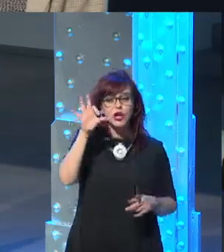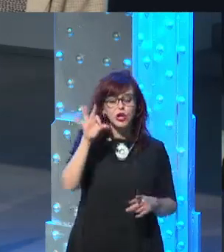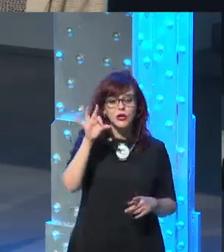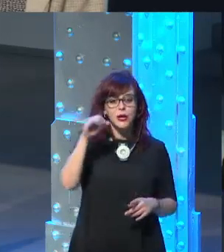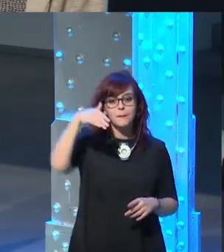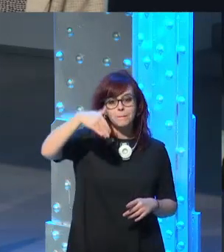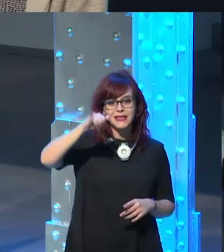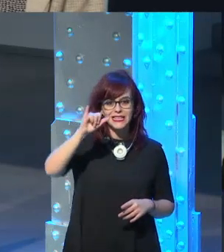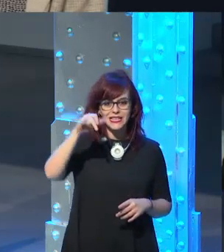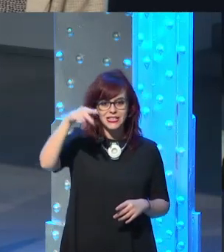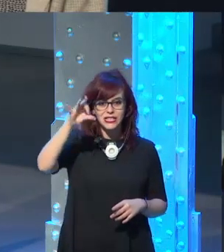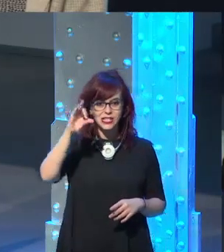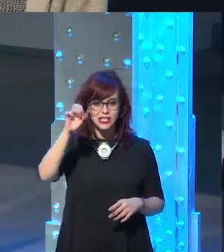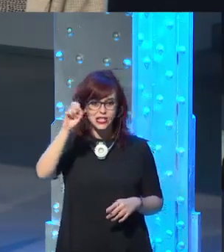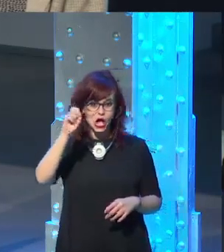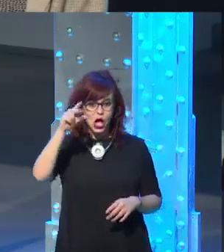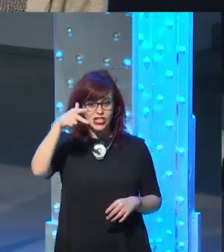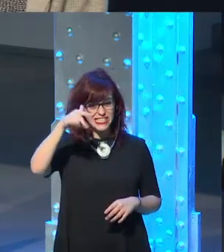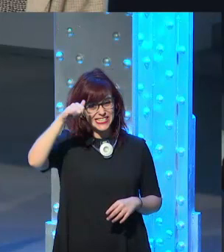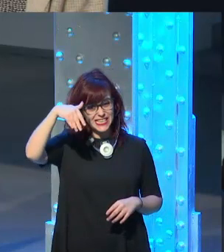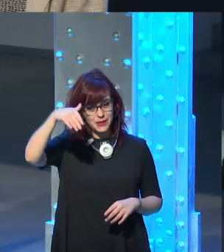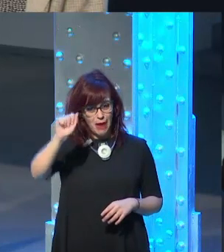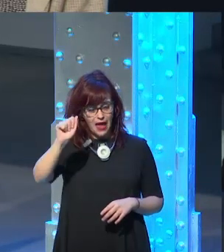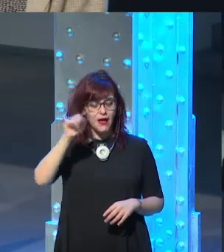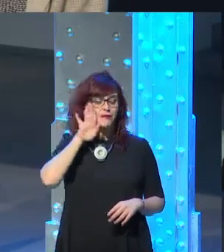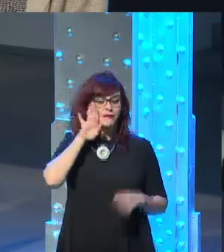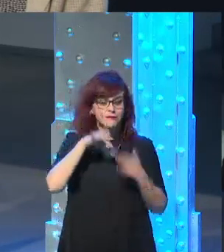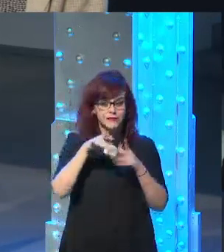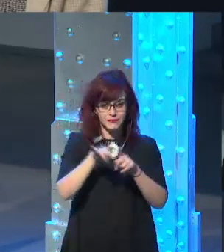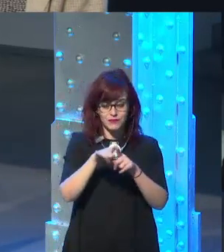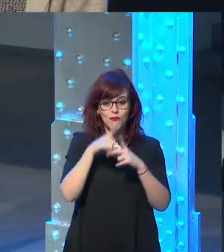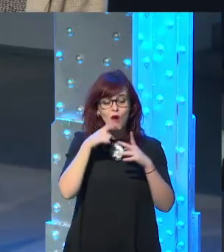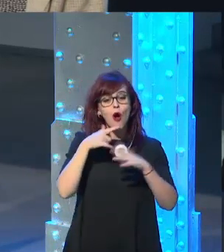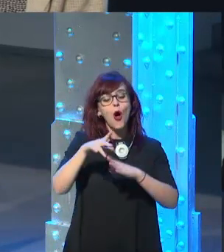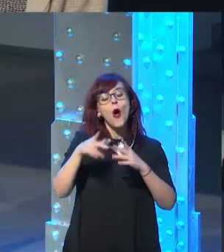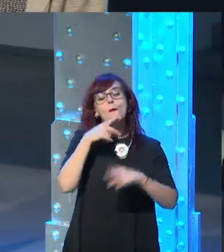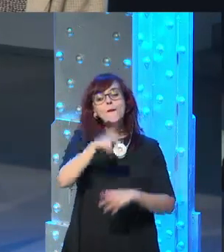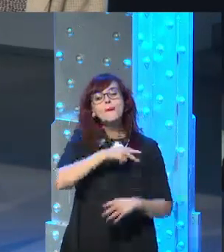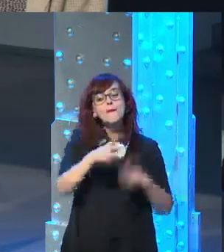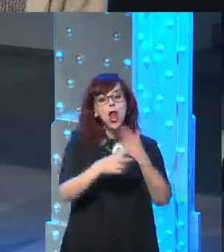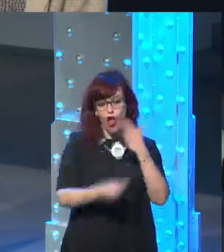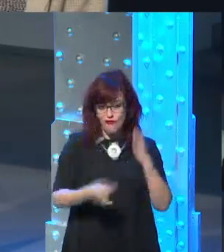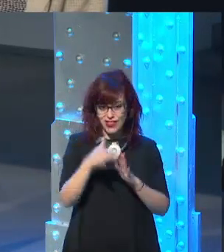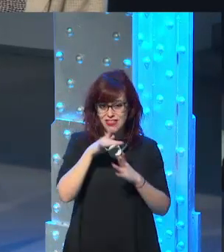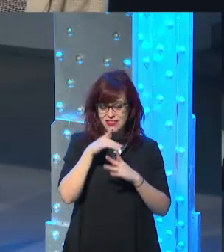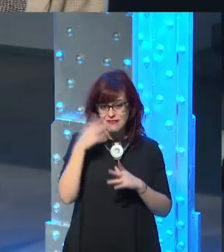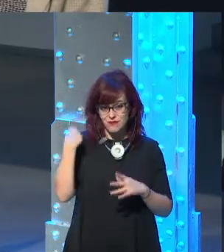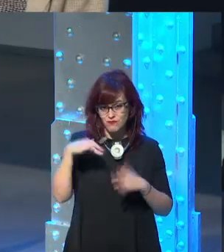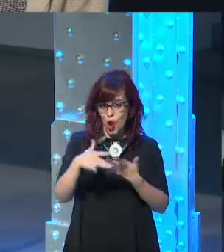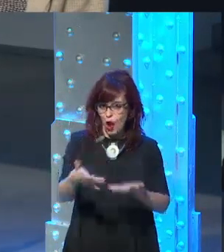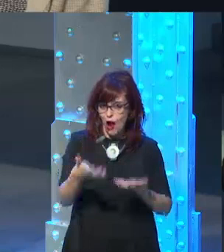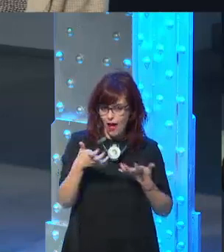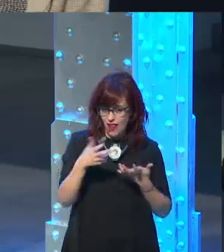¿no? Mishuzima. Vale, encima lo tengo mal, ¿no es este? El del premio Nobel, ¿no? Sí, ganó el premio Nobel precisamente por descubrir